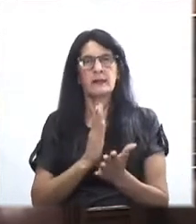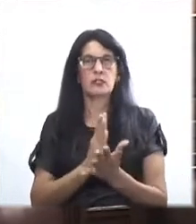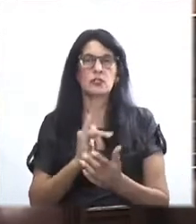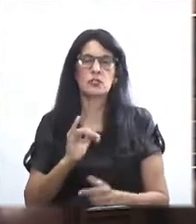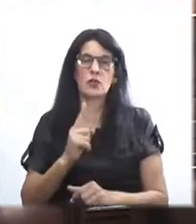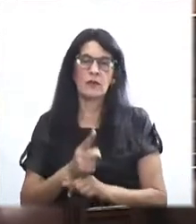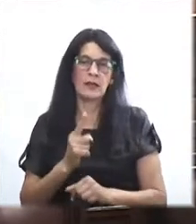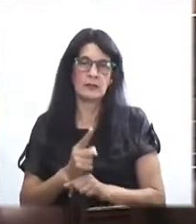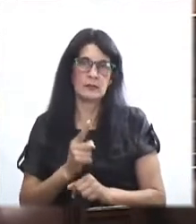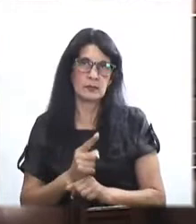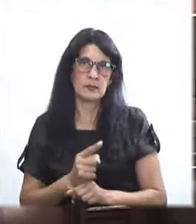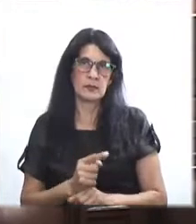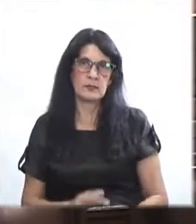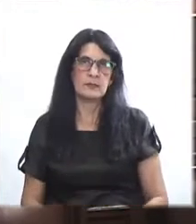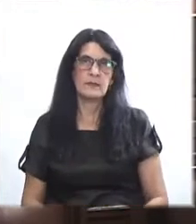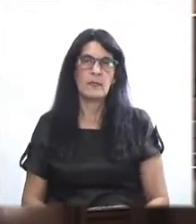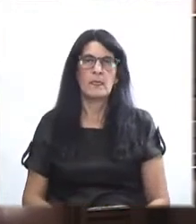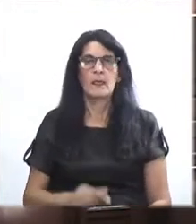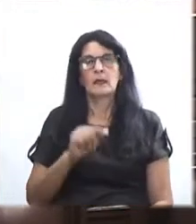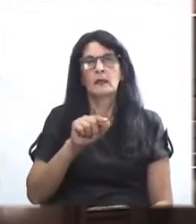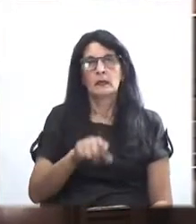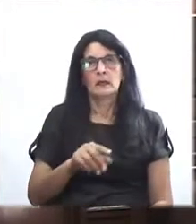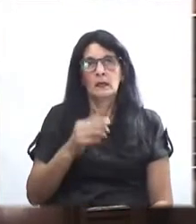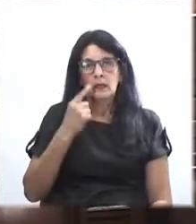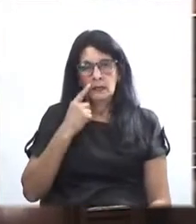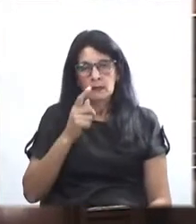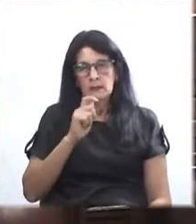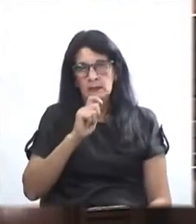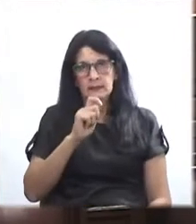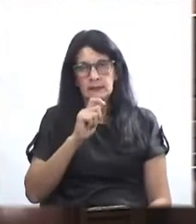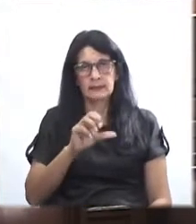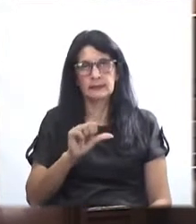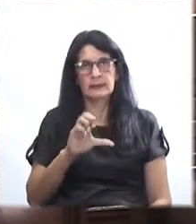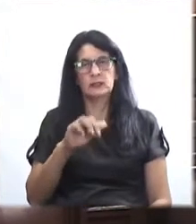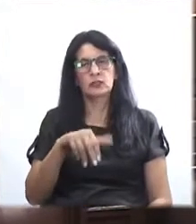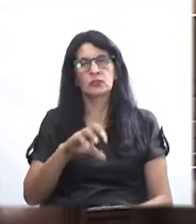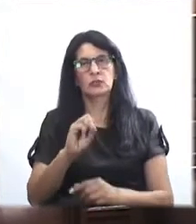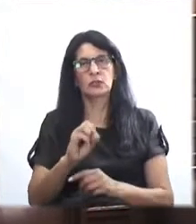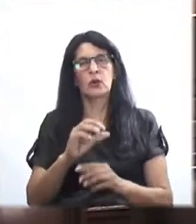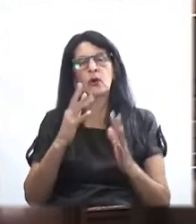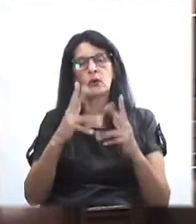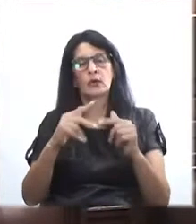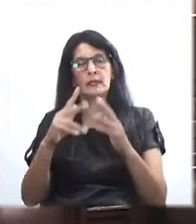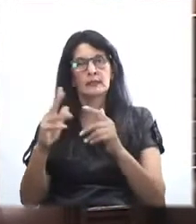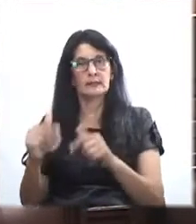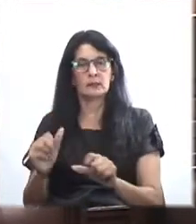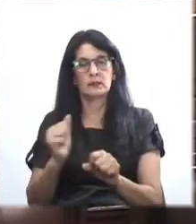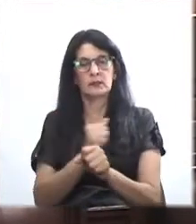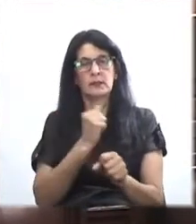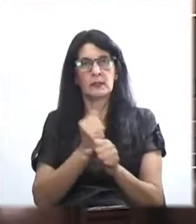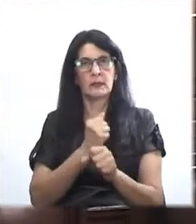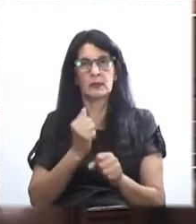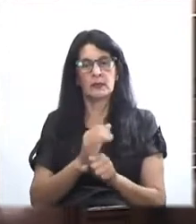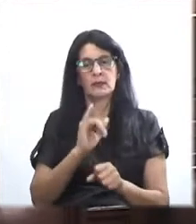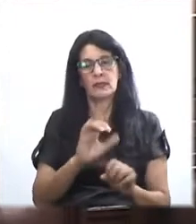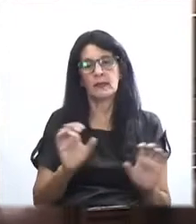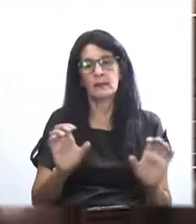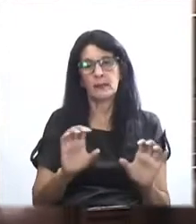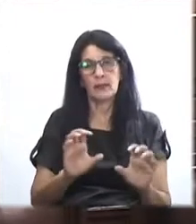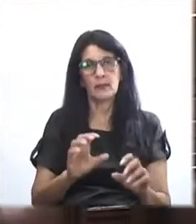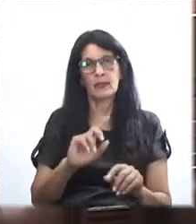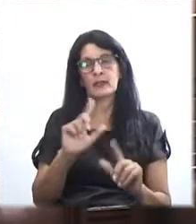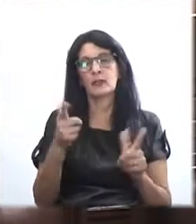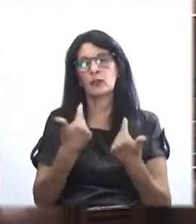obligaciones. A contrario sensu, las organizaciones de trabajadores y empleadores que no tengan